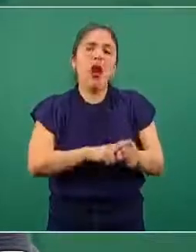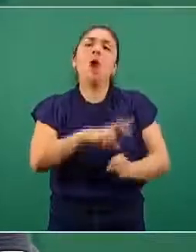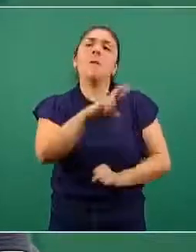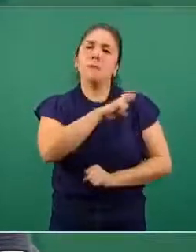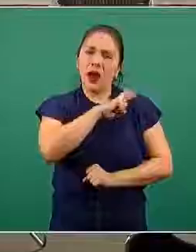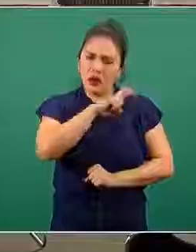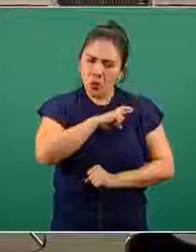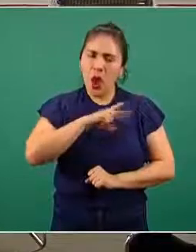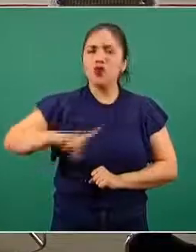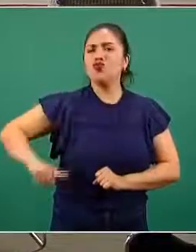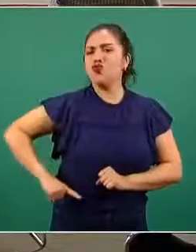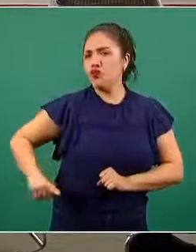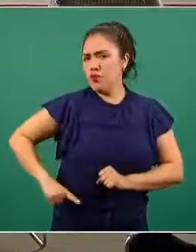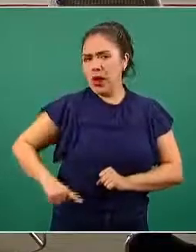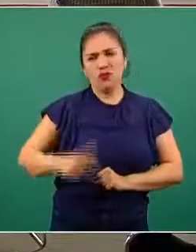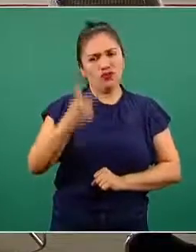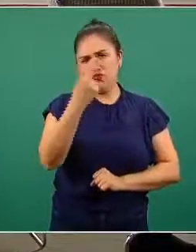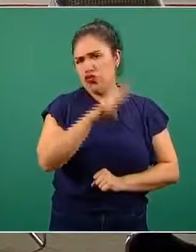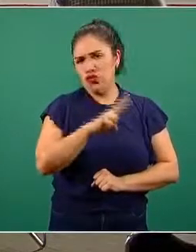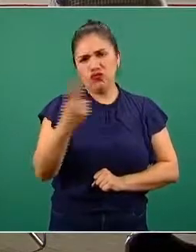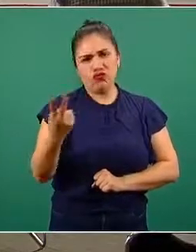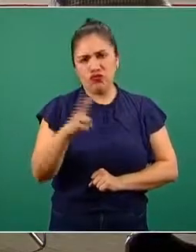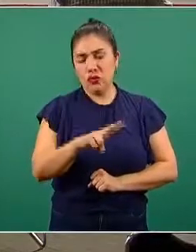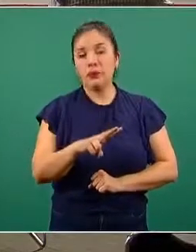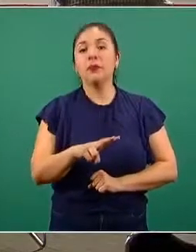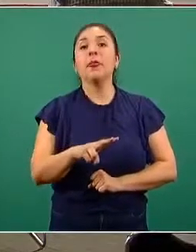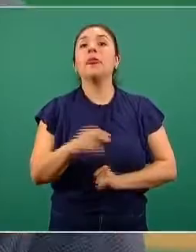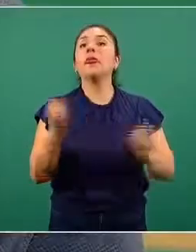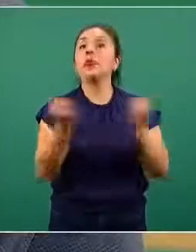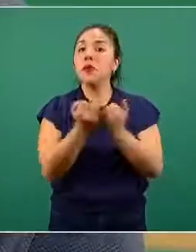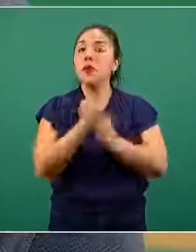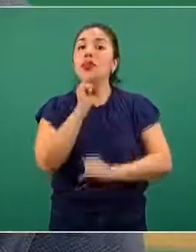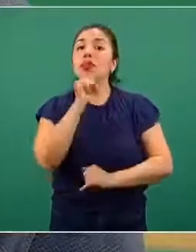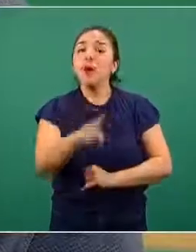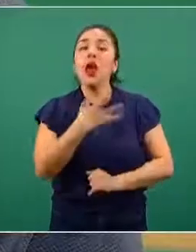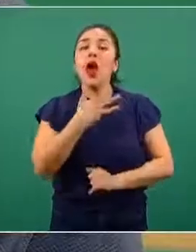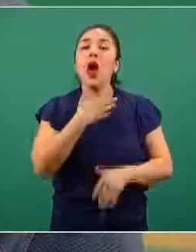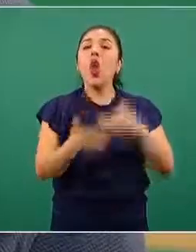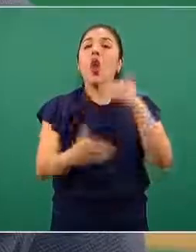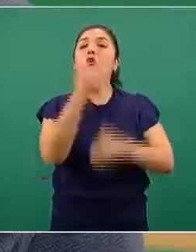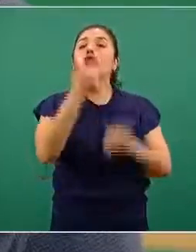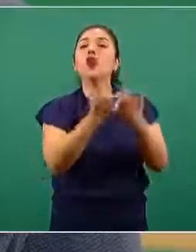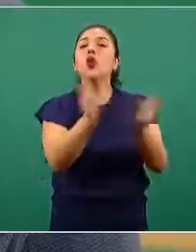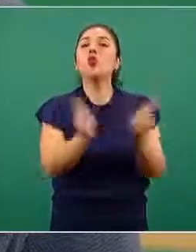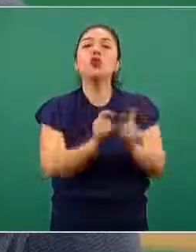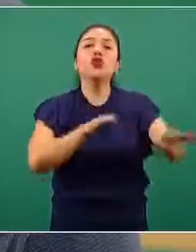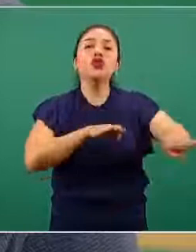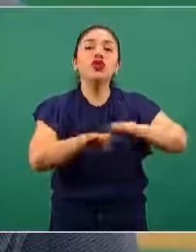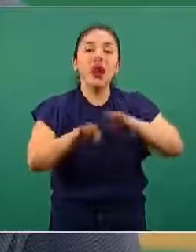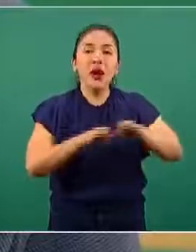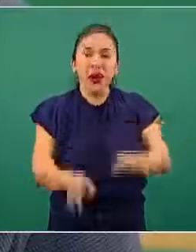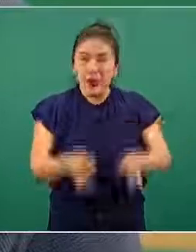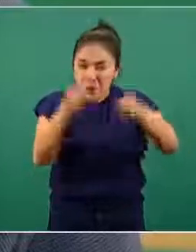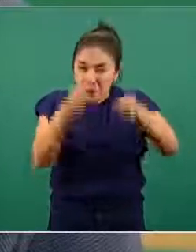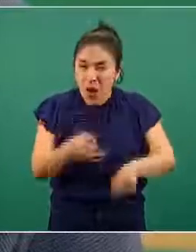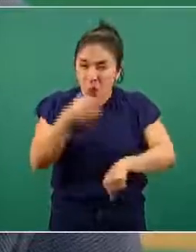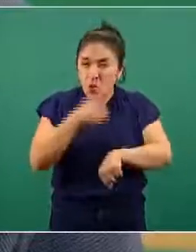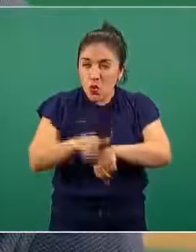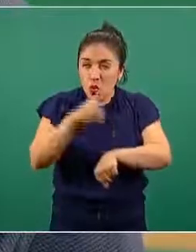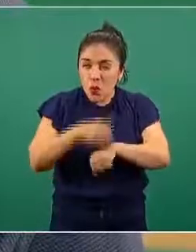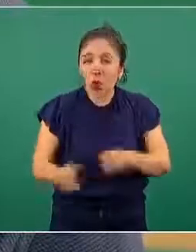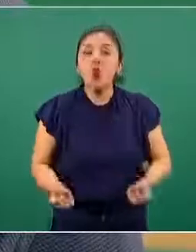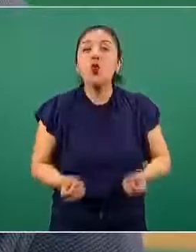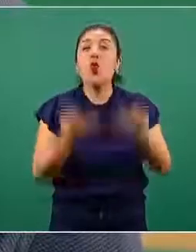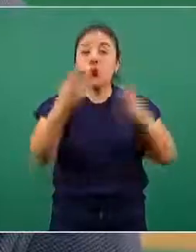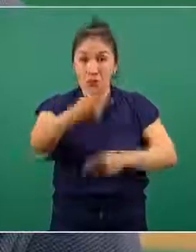hospitales públicos como hospitales privados, y incluye las 11 categorías. La cifra exacta que